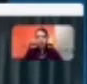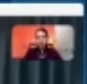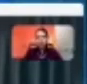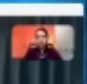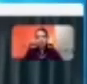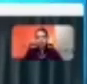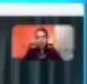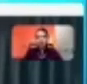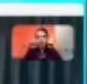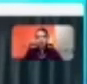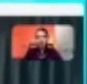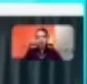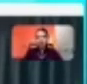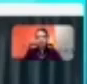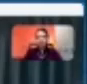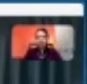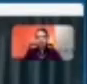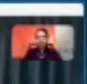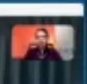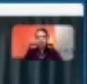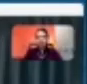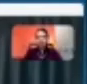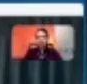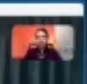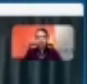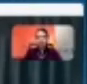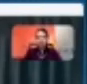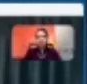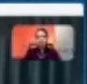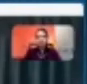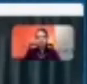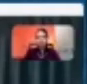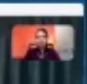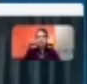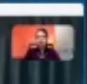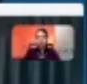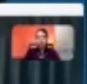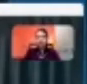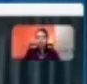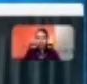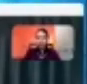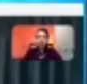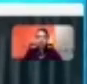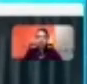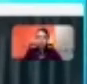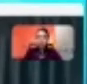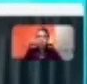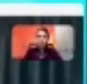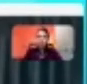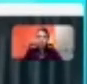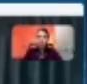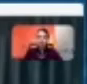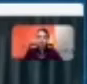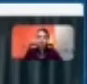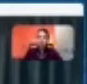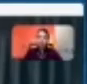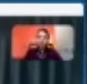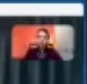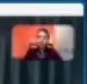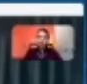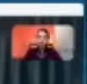una mujer de 39 años que ha tenido que dejar a su familia, su trabajo, su casa y todas sus